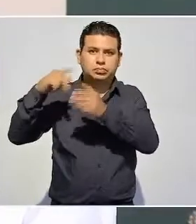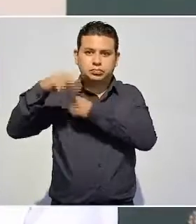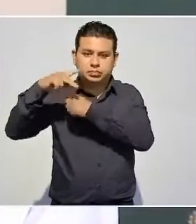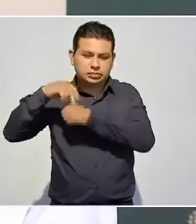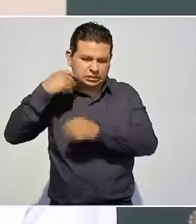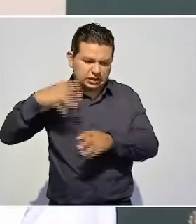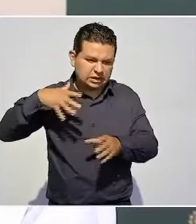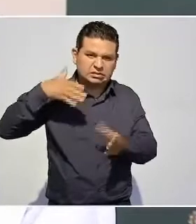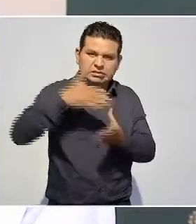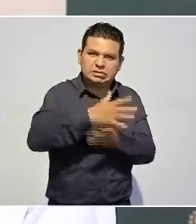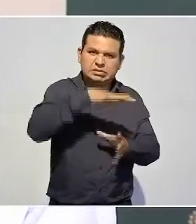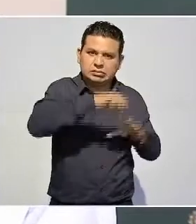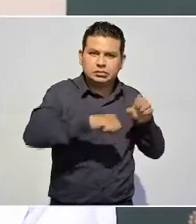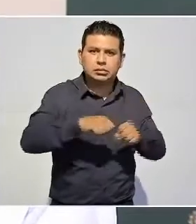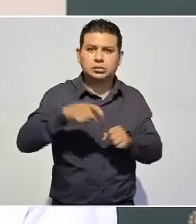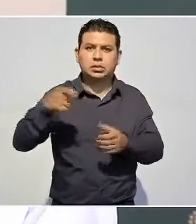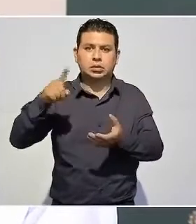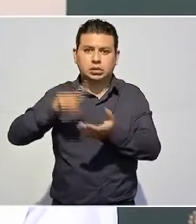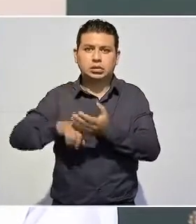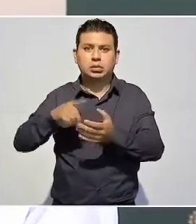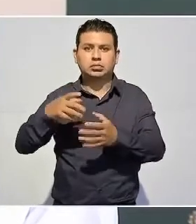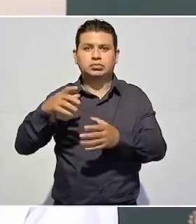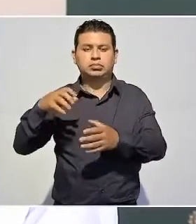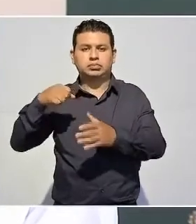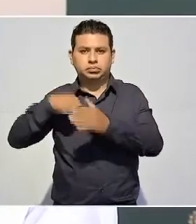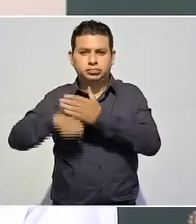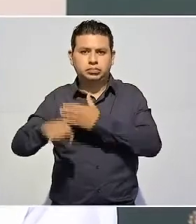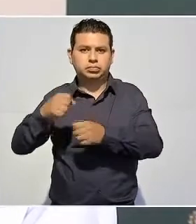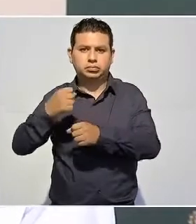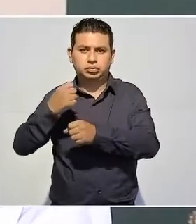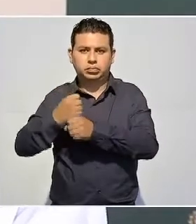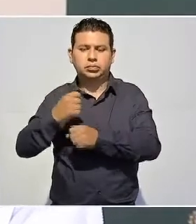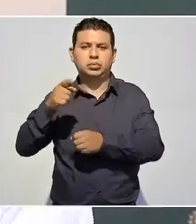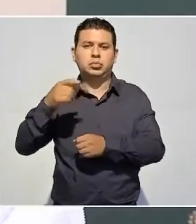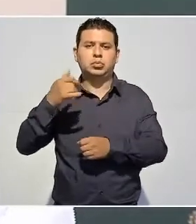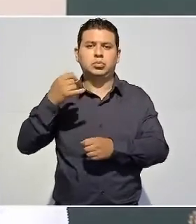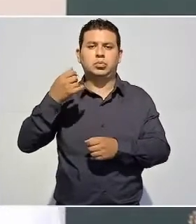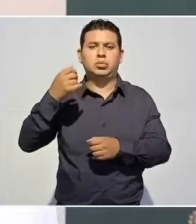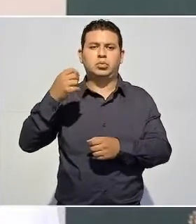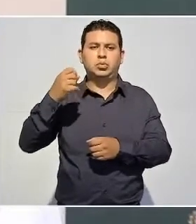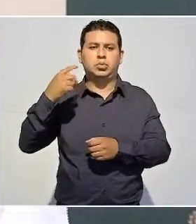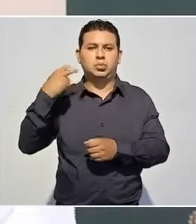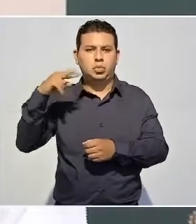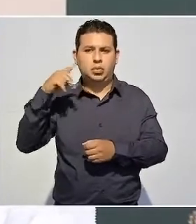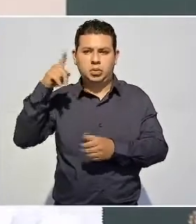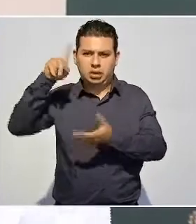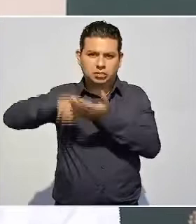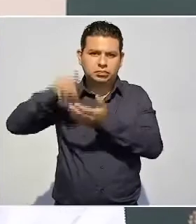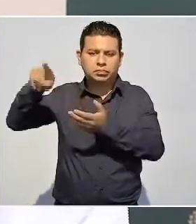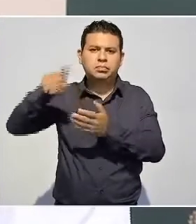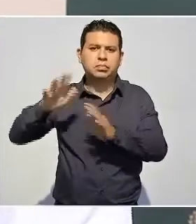Estuvo preso en San Juan de Ulúa, fue desterrado a Cuba,